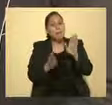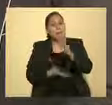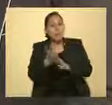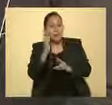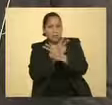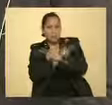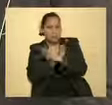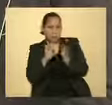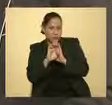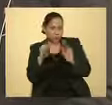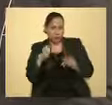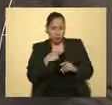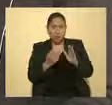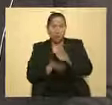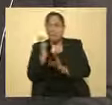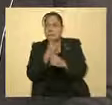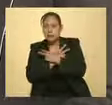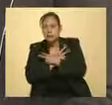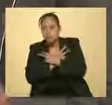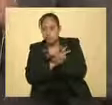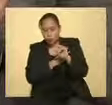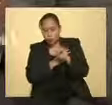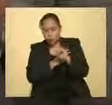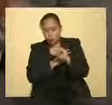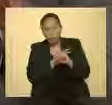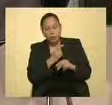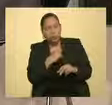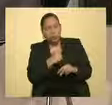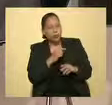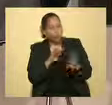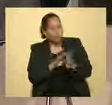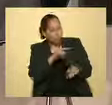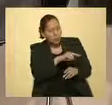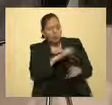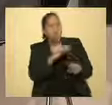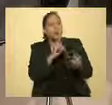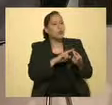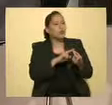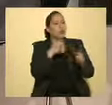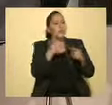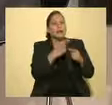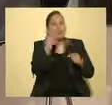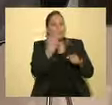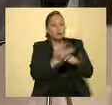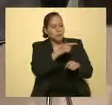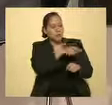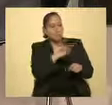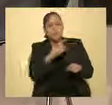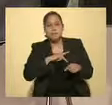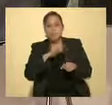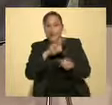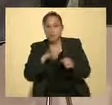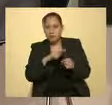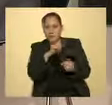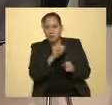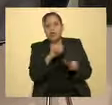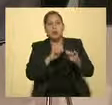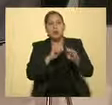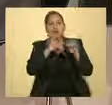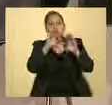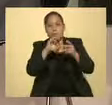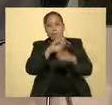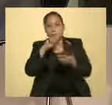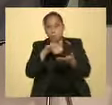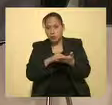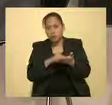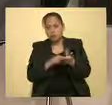mi caso personal, no salimos de vacaciones. ¿Por qué? Porque no tenemos dónde dejar a los niños. Aunque ya hay muchos lugares, pues obviamente